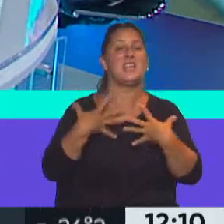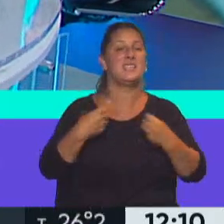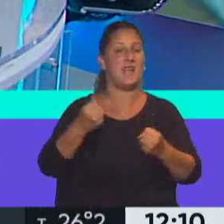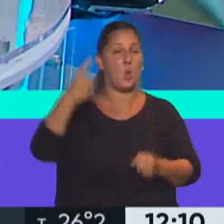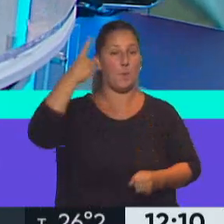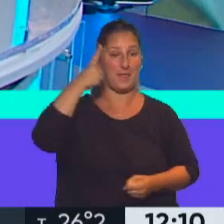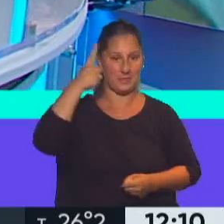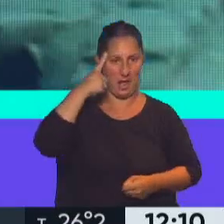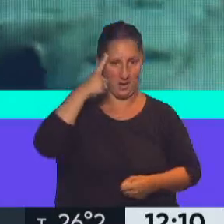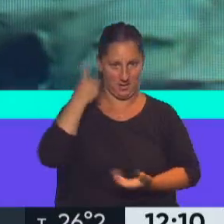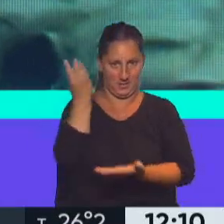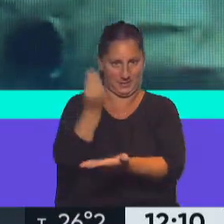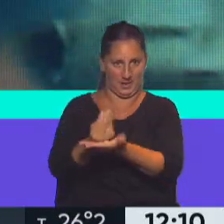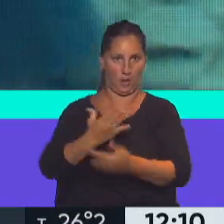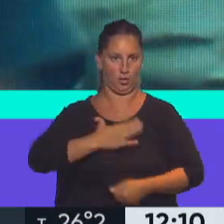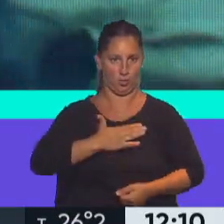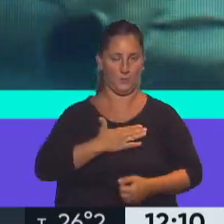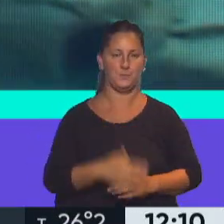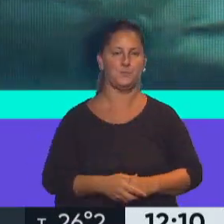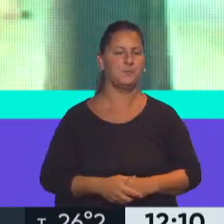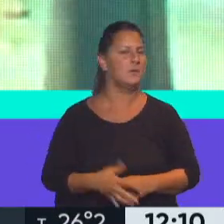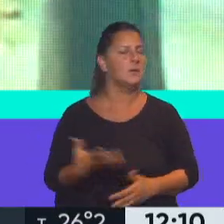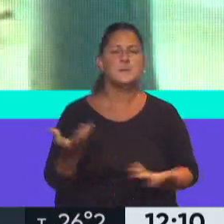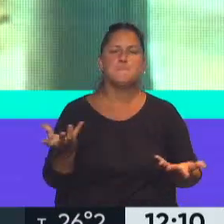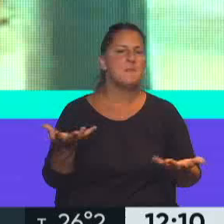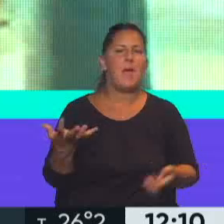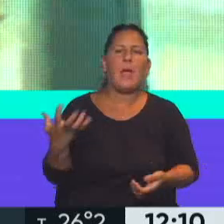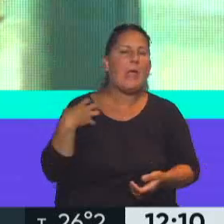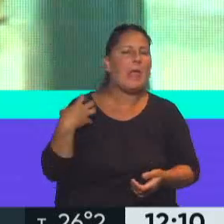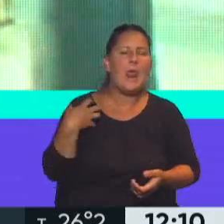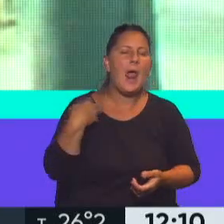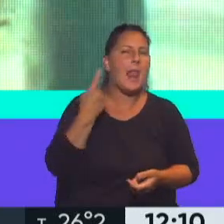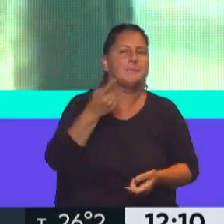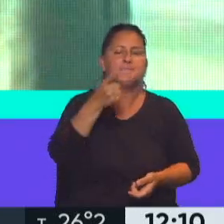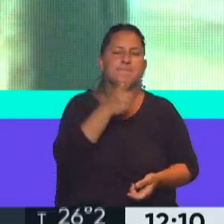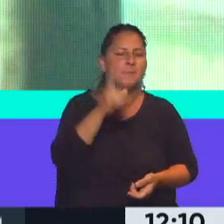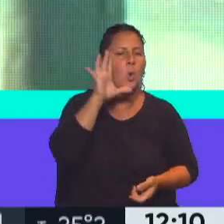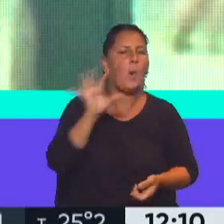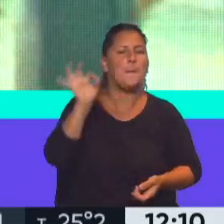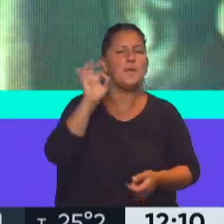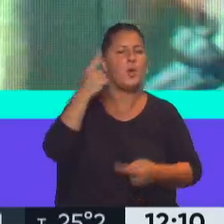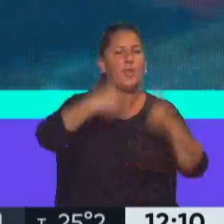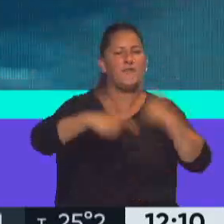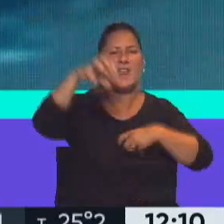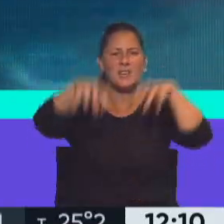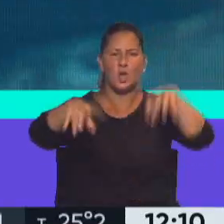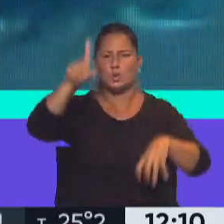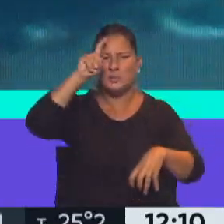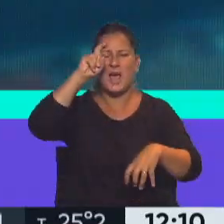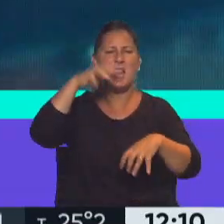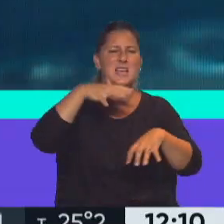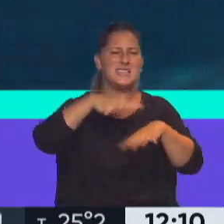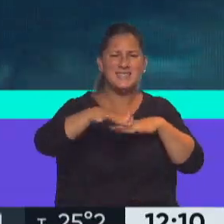a eso. Sí. Entonces, a ver, una primera visión de lo que se ha vivido en las últimas horas en los diferentes hospitales, con